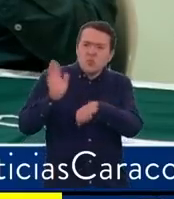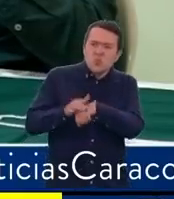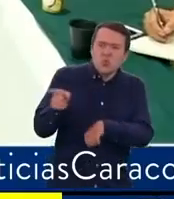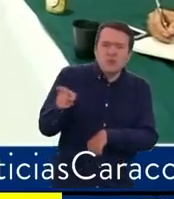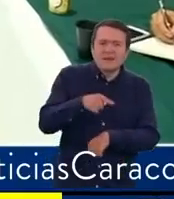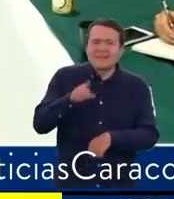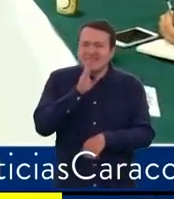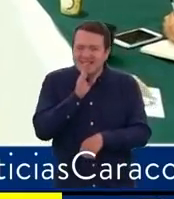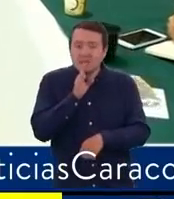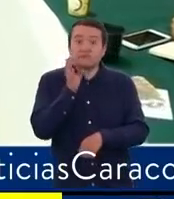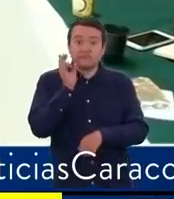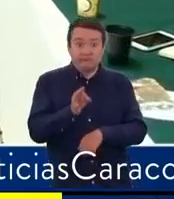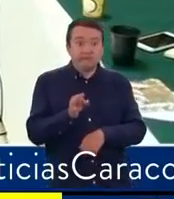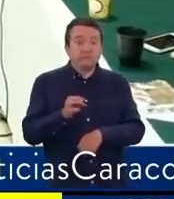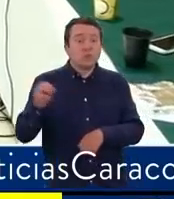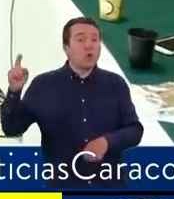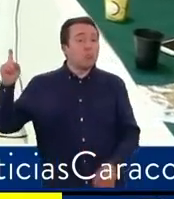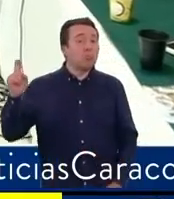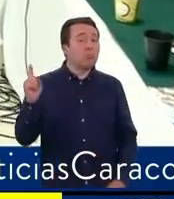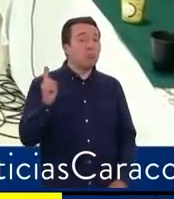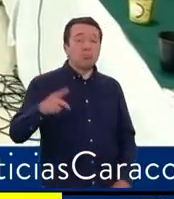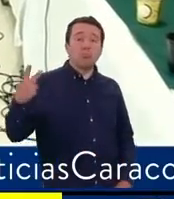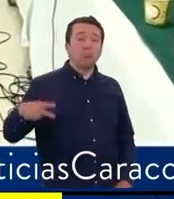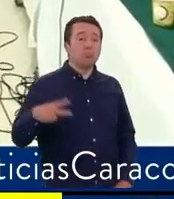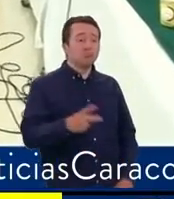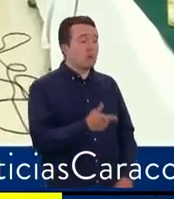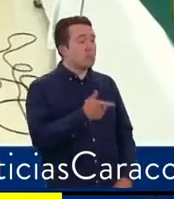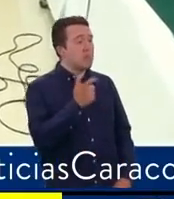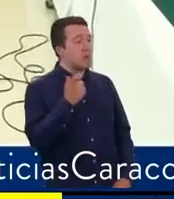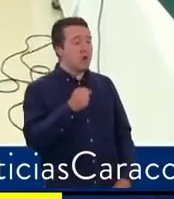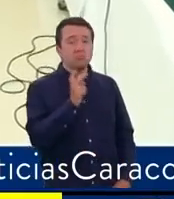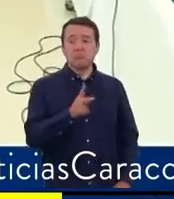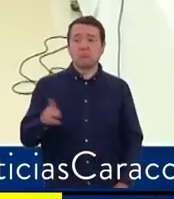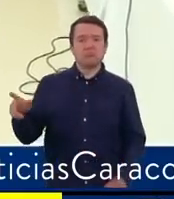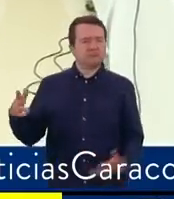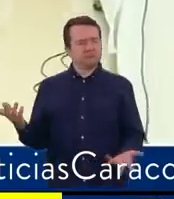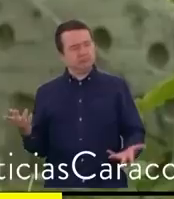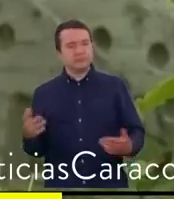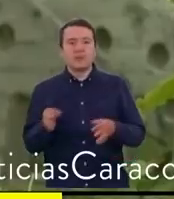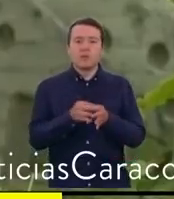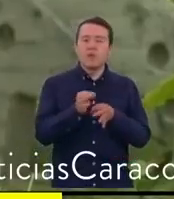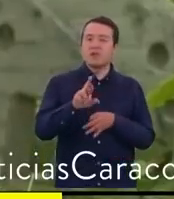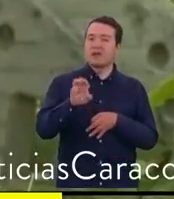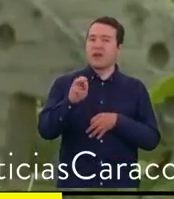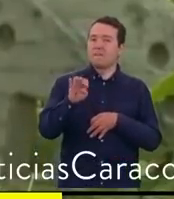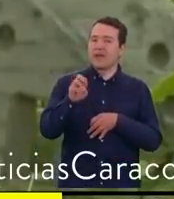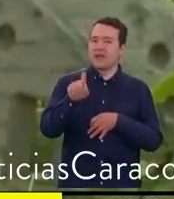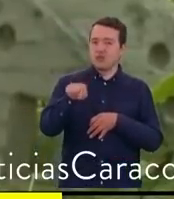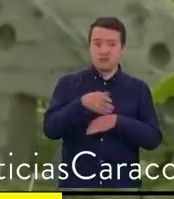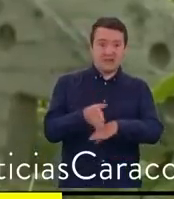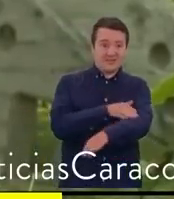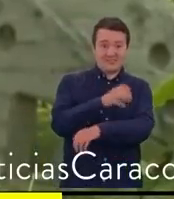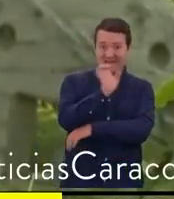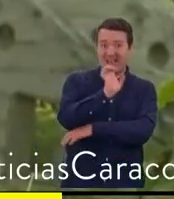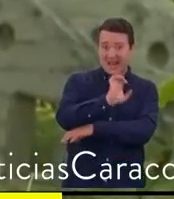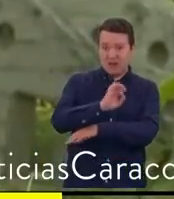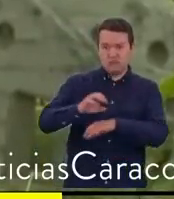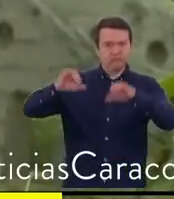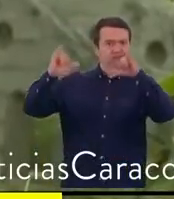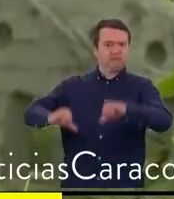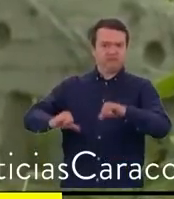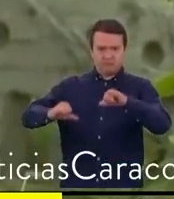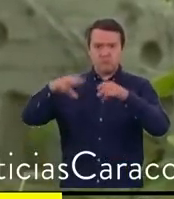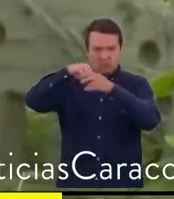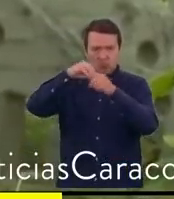caminando tengamos en cuenta que el municipio de remedios en el mes de enero rigió la medida de toque de queda y en este momento solamente está vigente